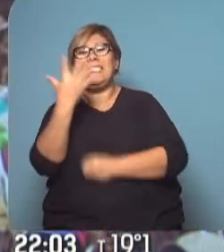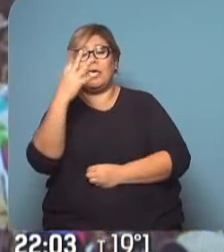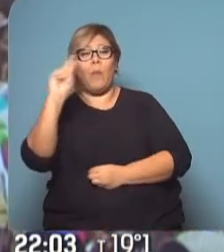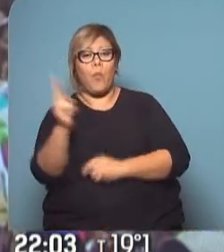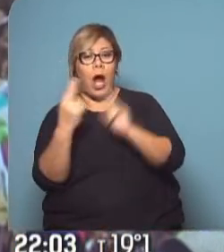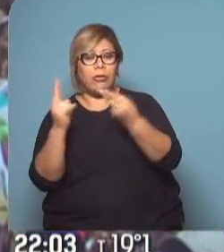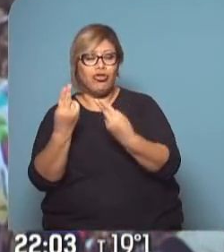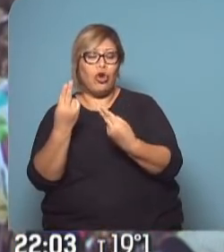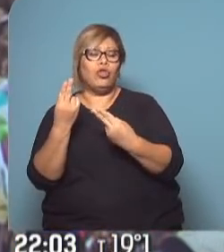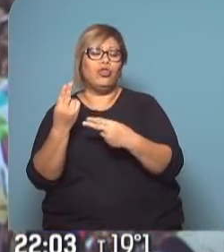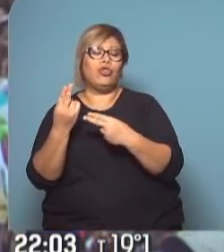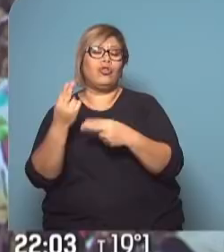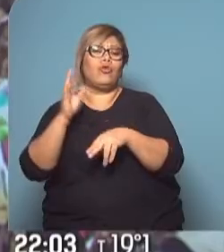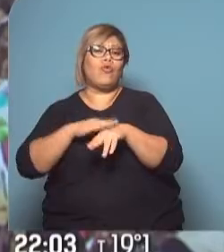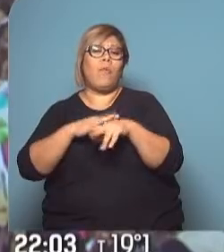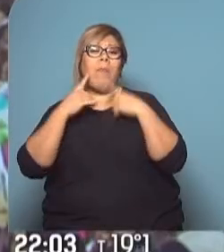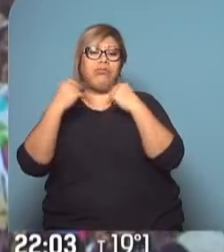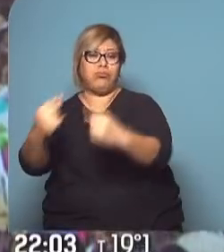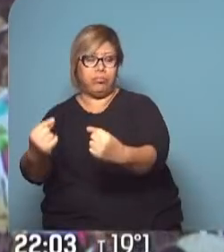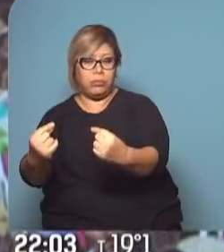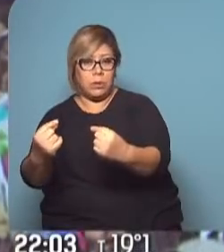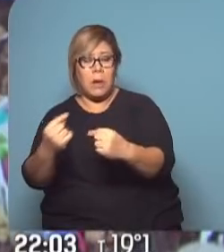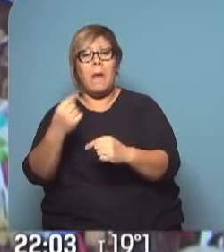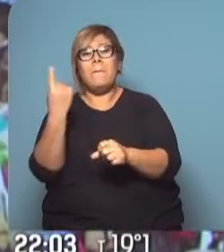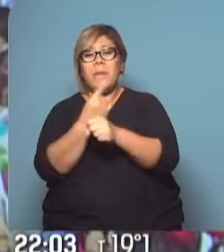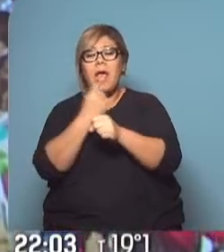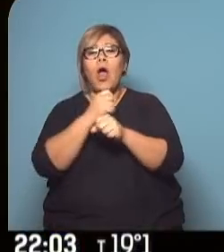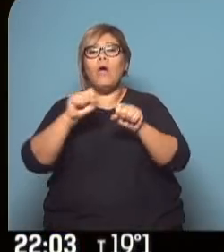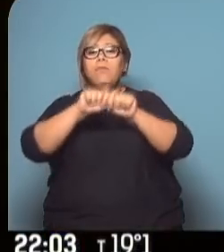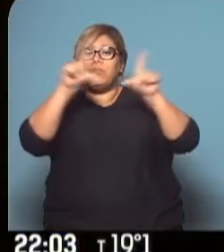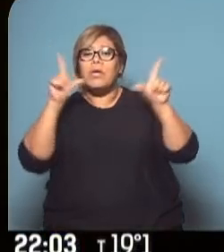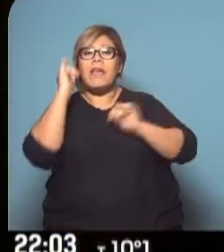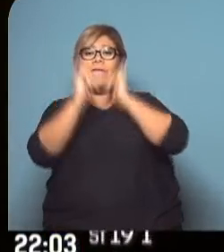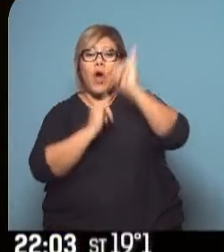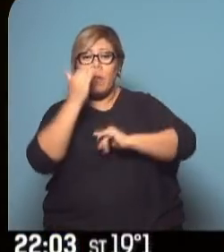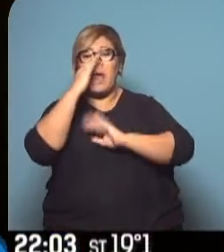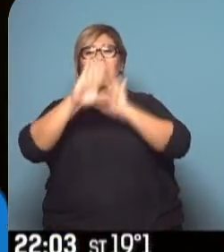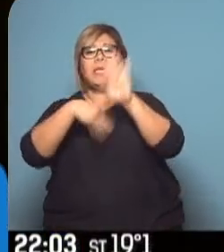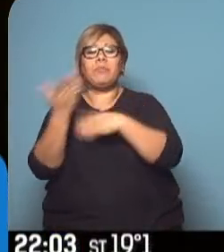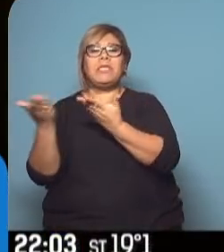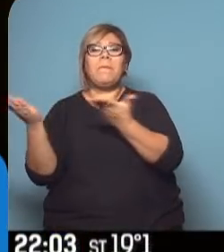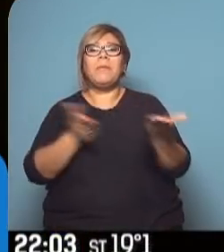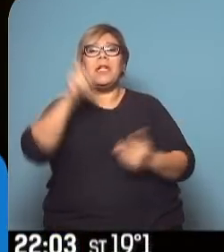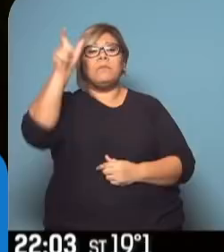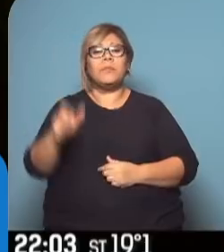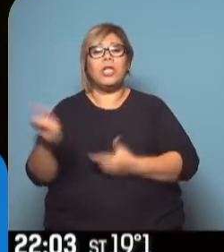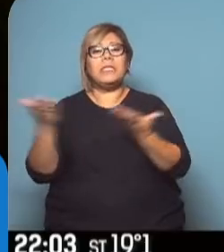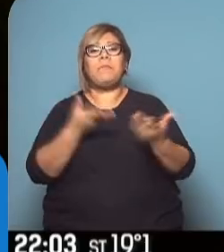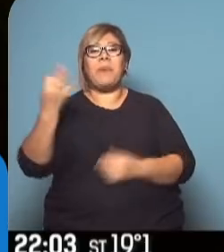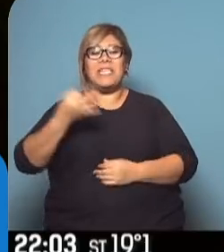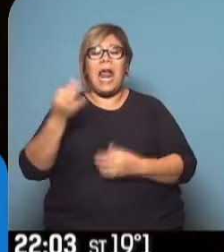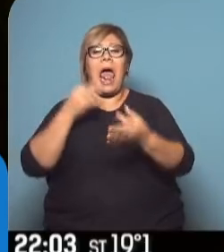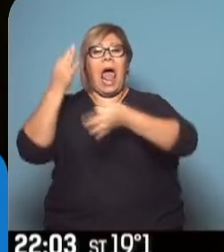manifestaciones. Vemos un informe y luego lo analizamos con un invitado especial. El cese definitivo de la usurpación